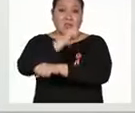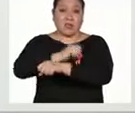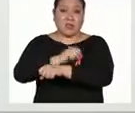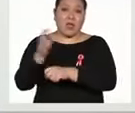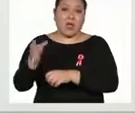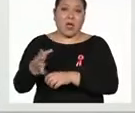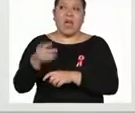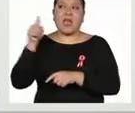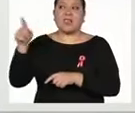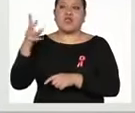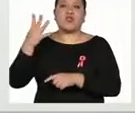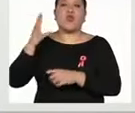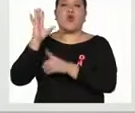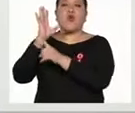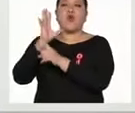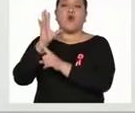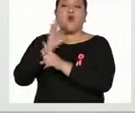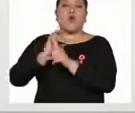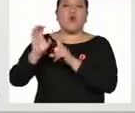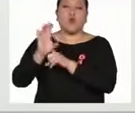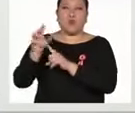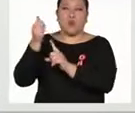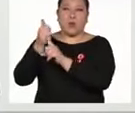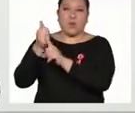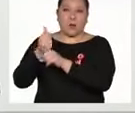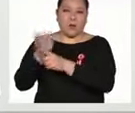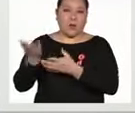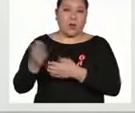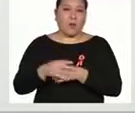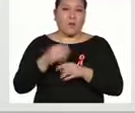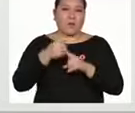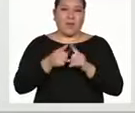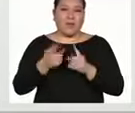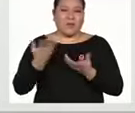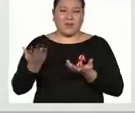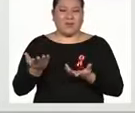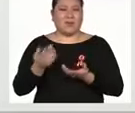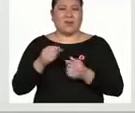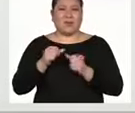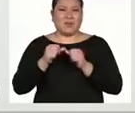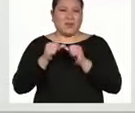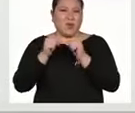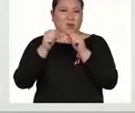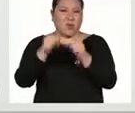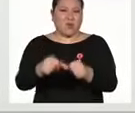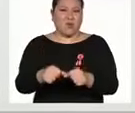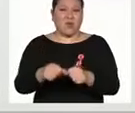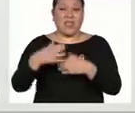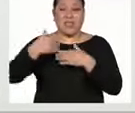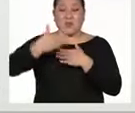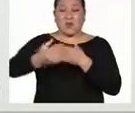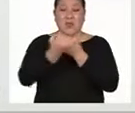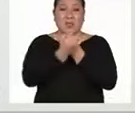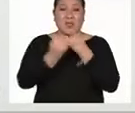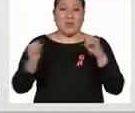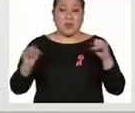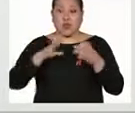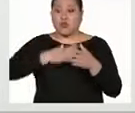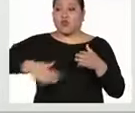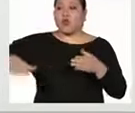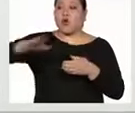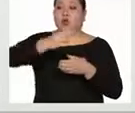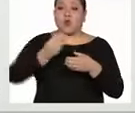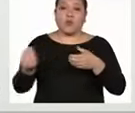esa época y es curioso y triste que incluso después de nuestra independencia, cuando ya todos